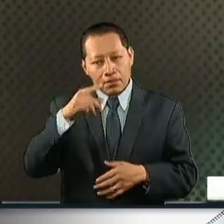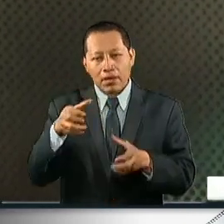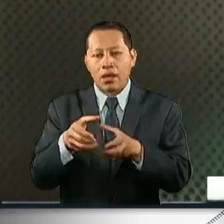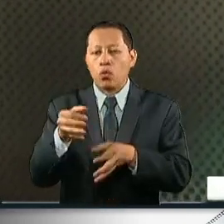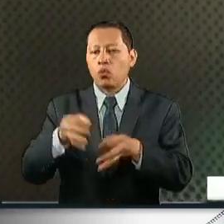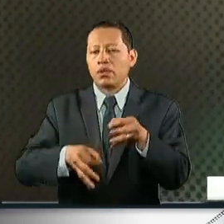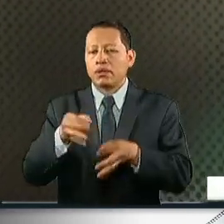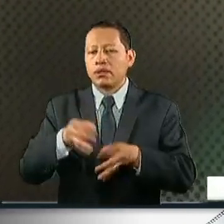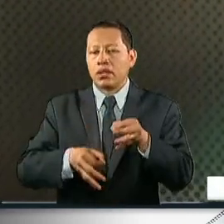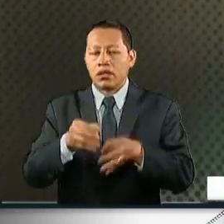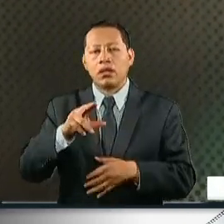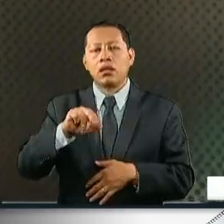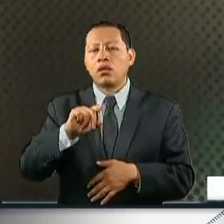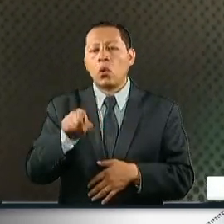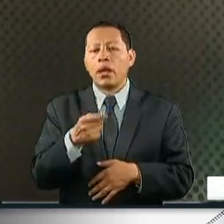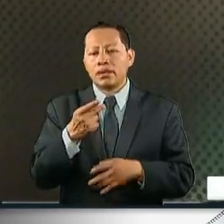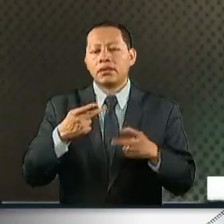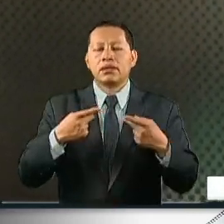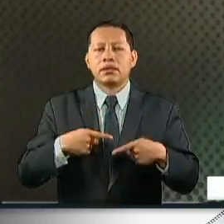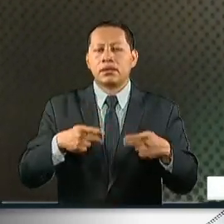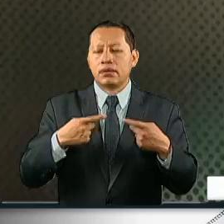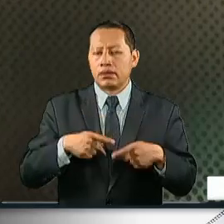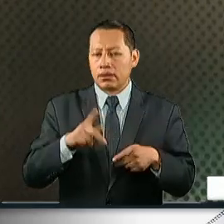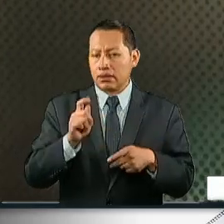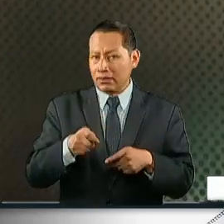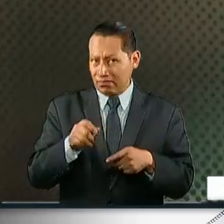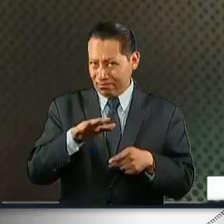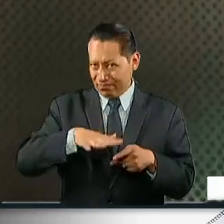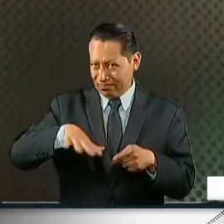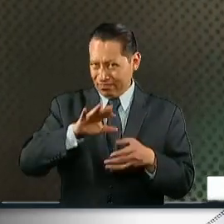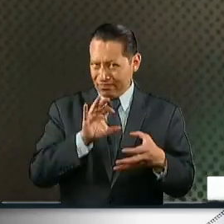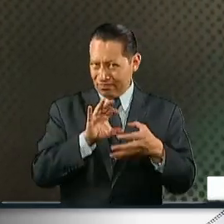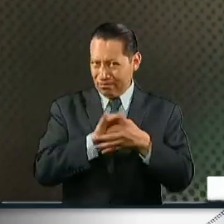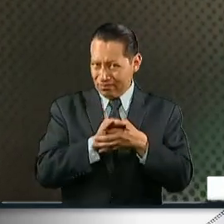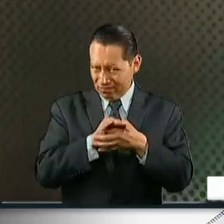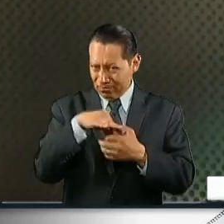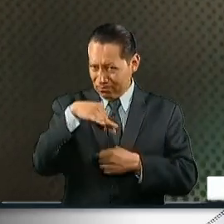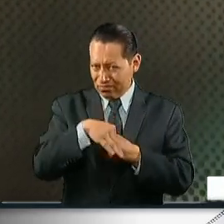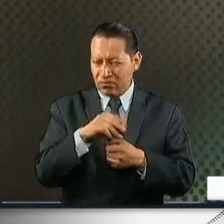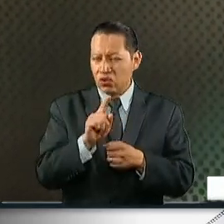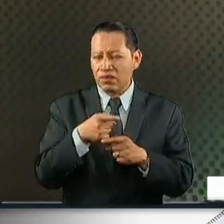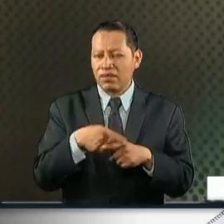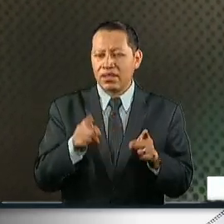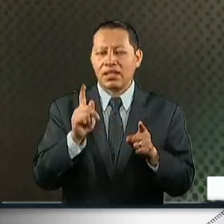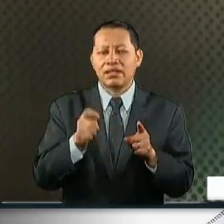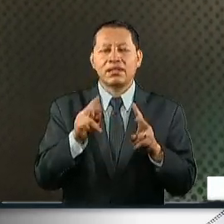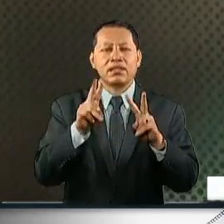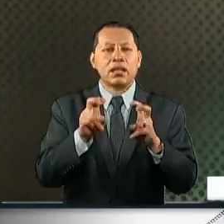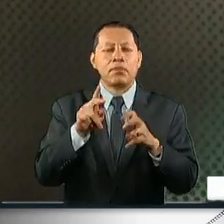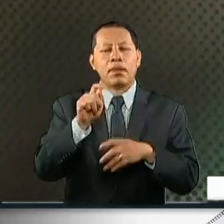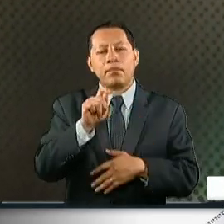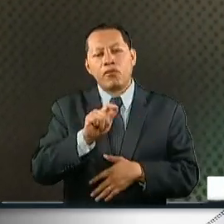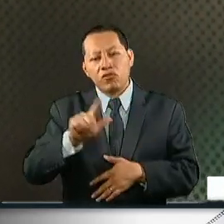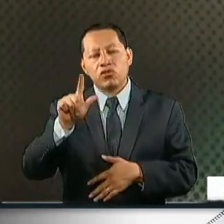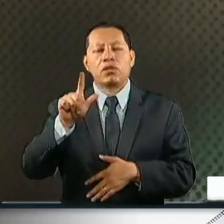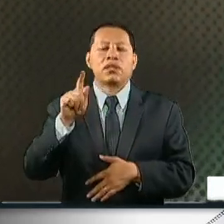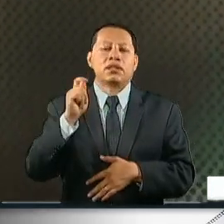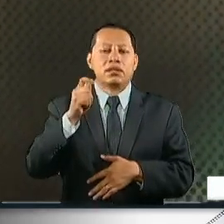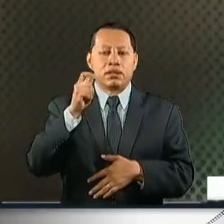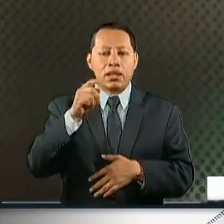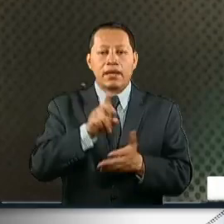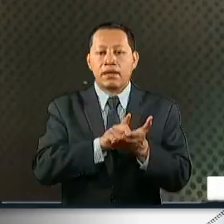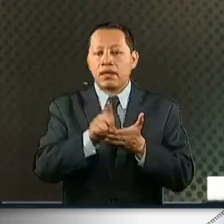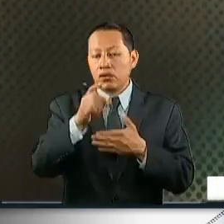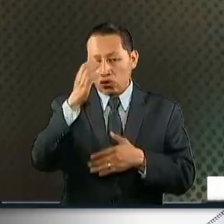no se trata de un tema de popularidad sino se trata de un tema de profesionalización de conocimiento del